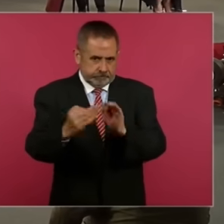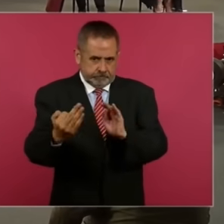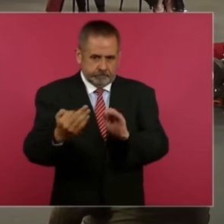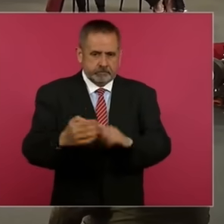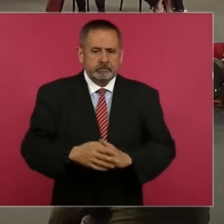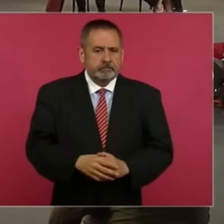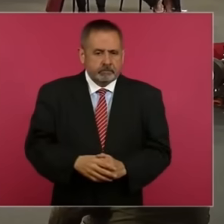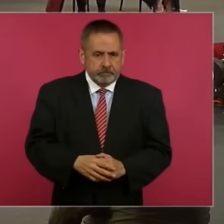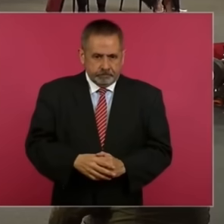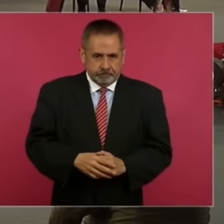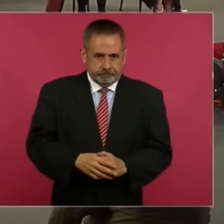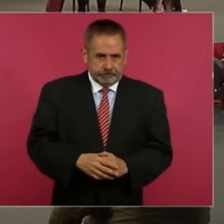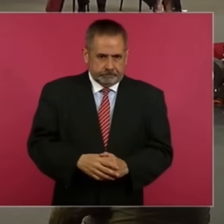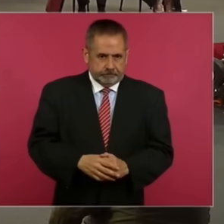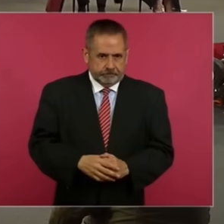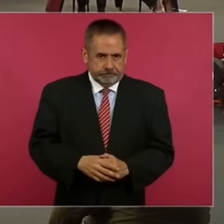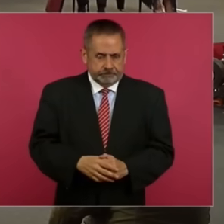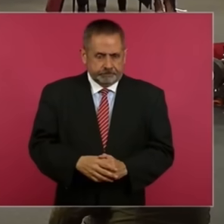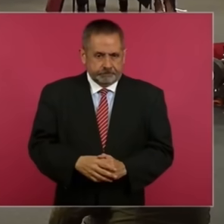Frontera Comalapa,